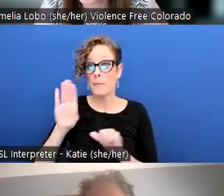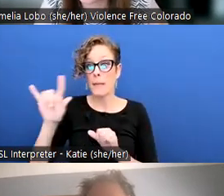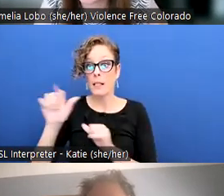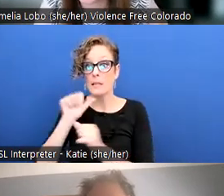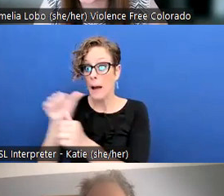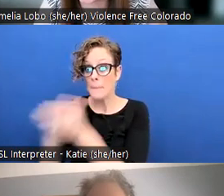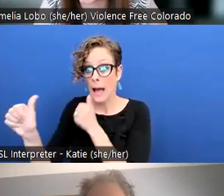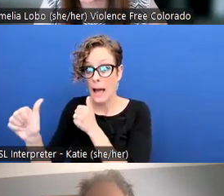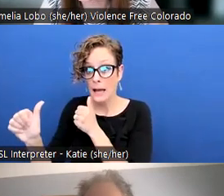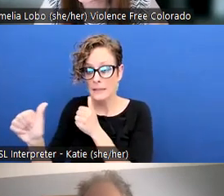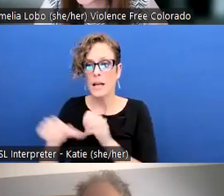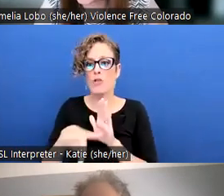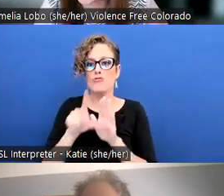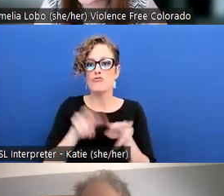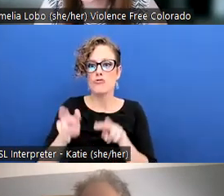ley.